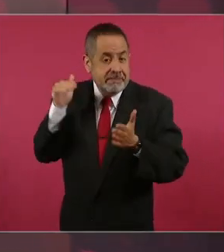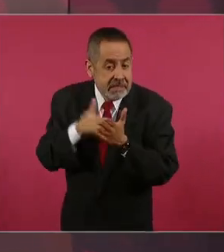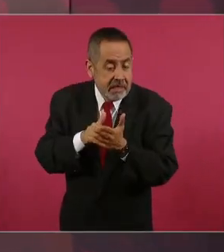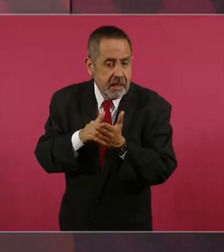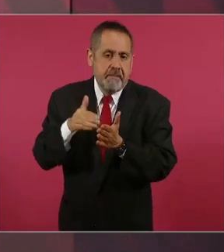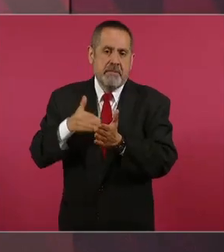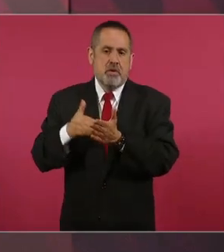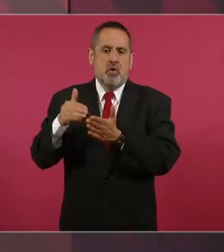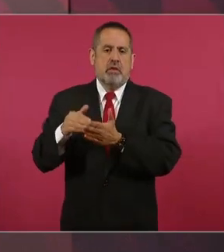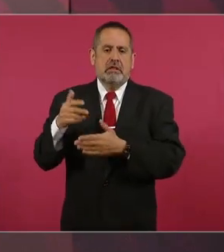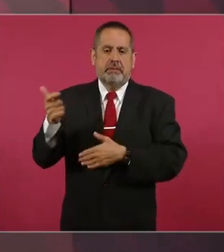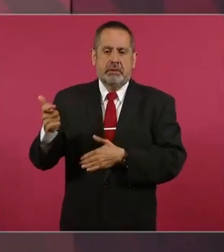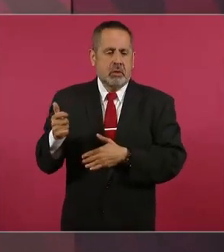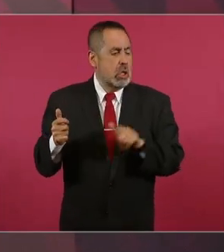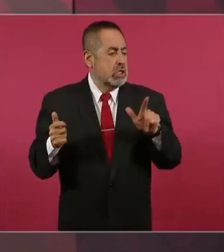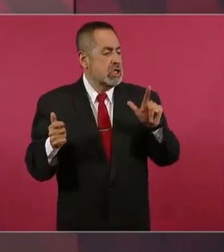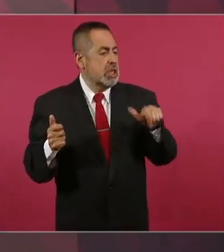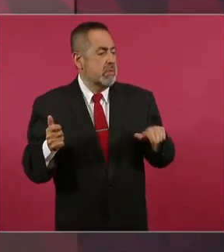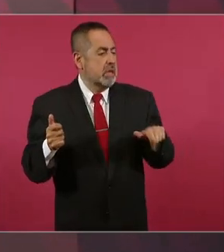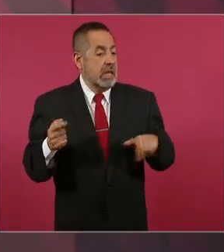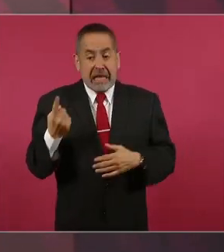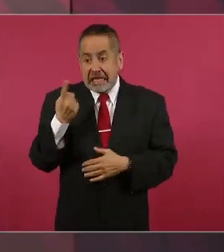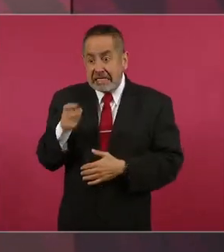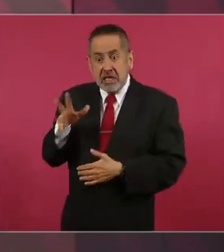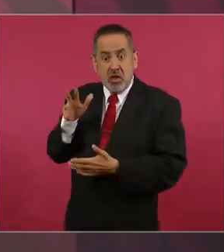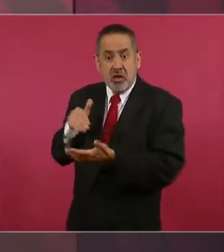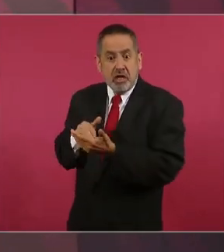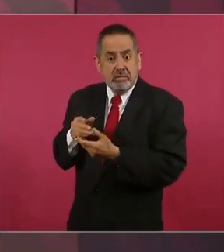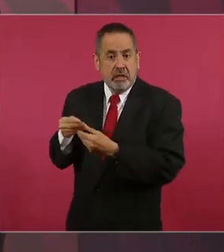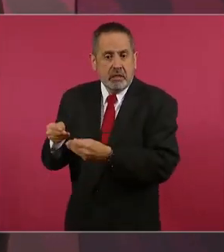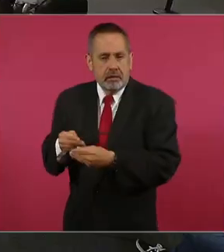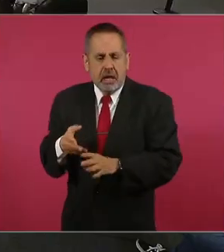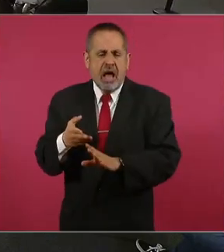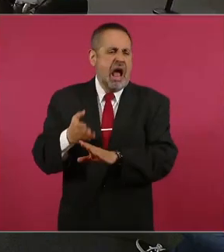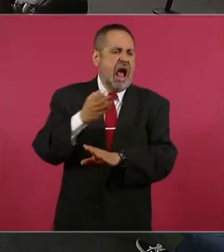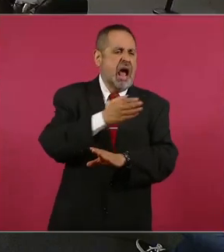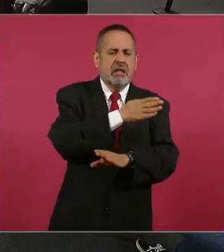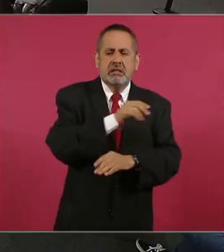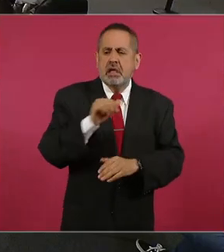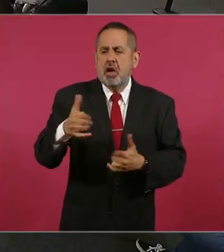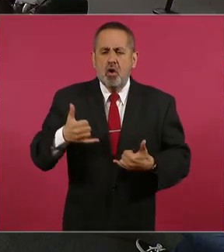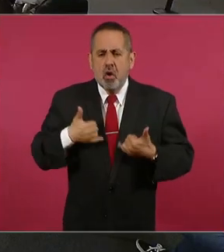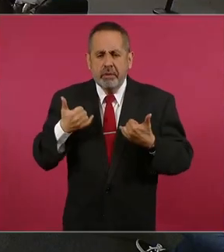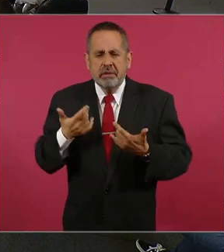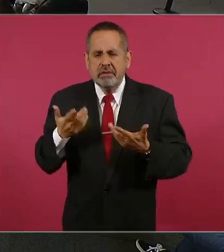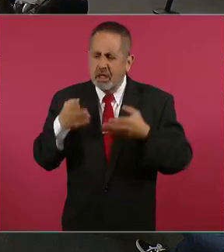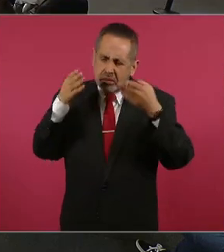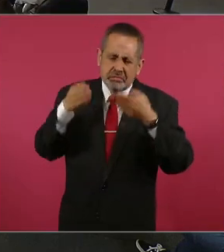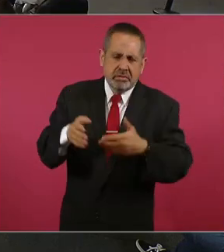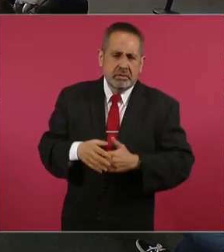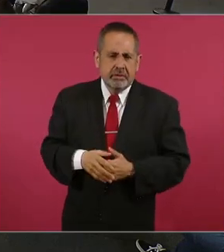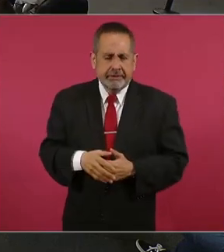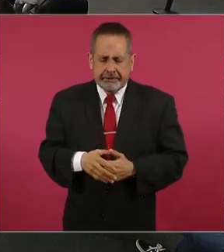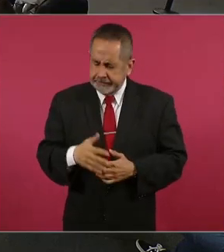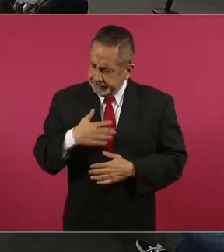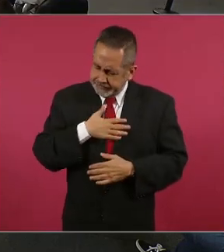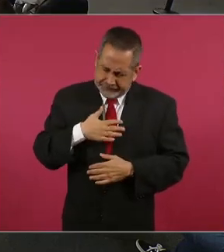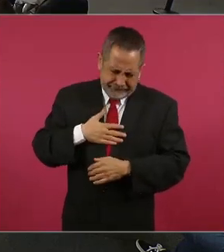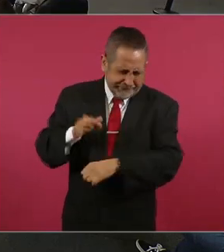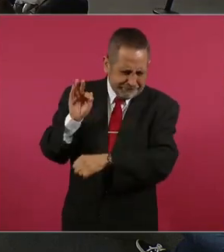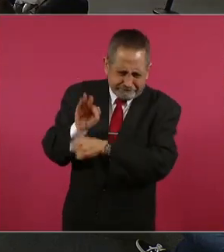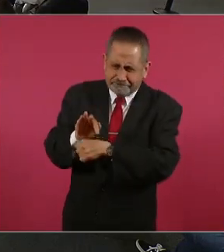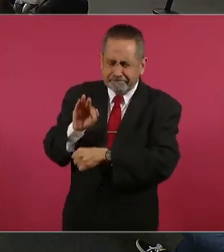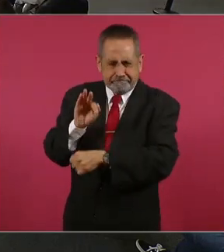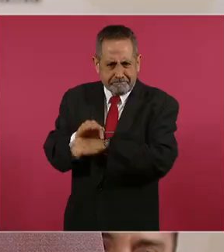110,000 millones de pesos. ¿Qué hacían antes con los jóvenes? O sea, ¿por qué defiendo